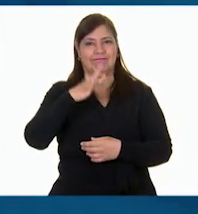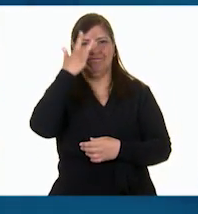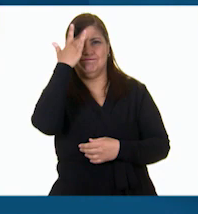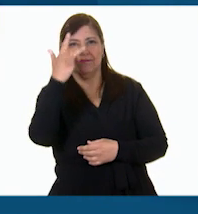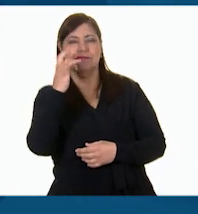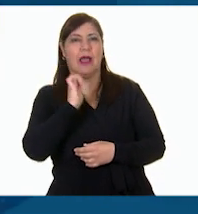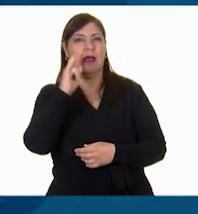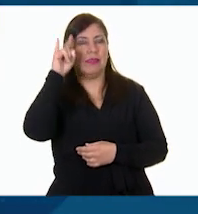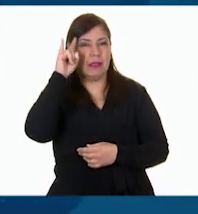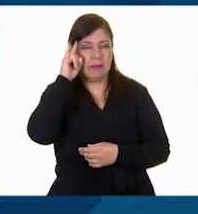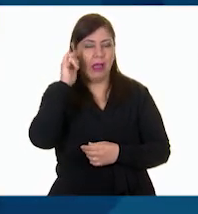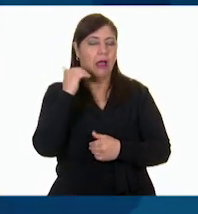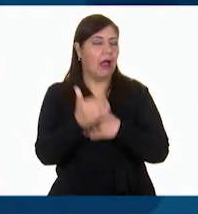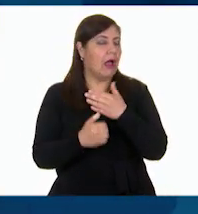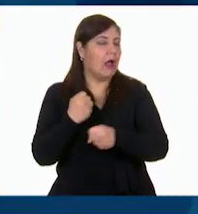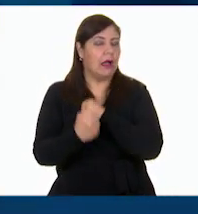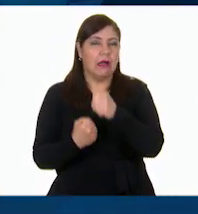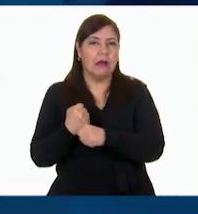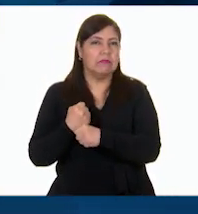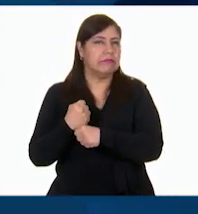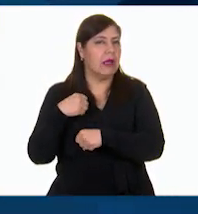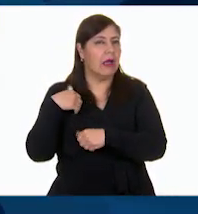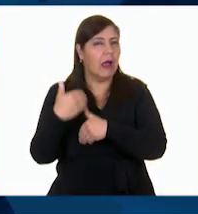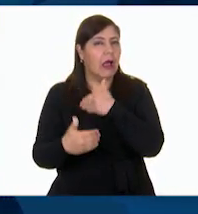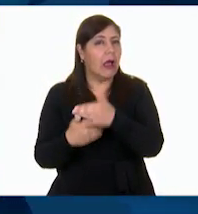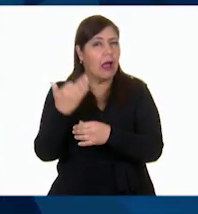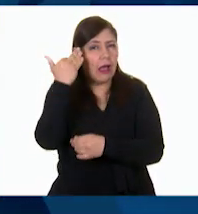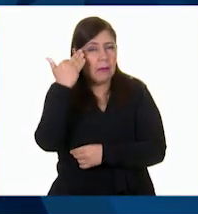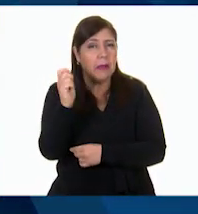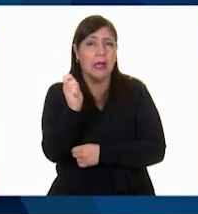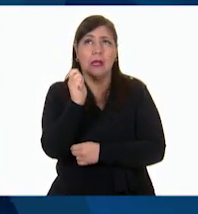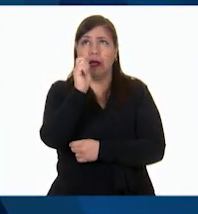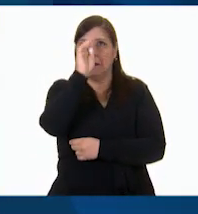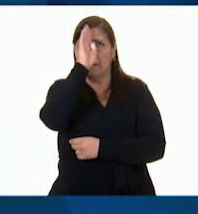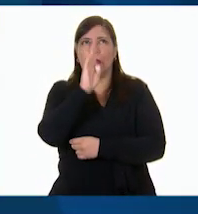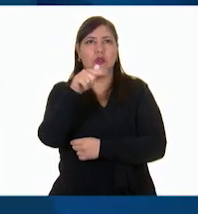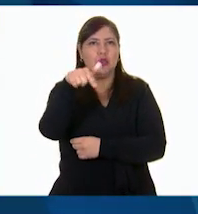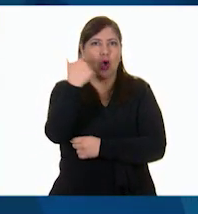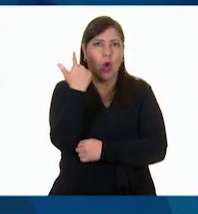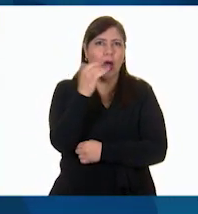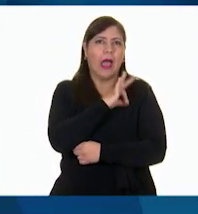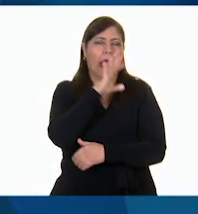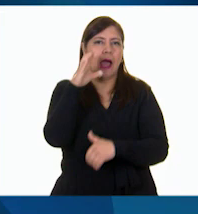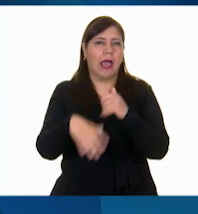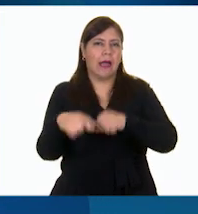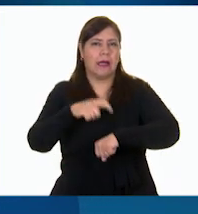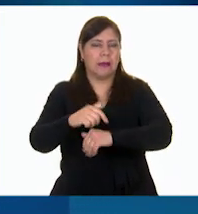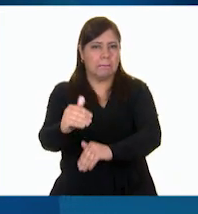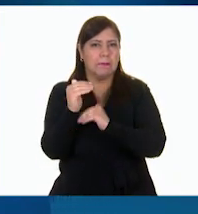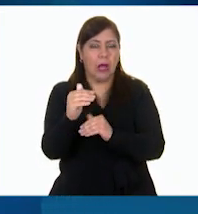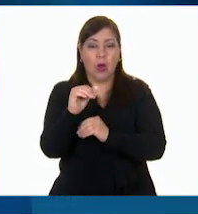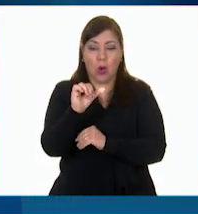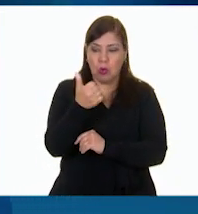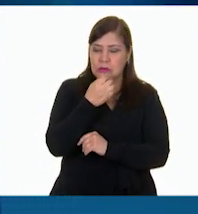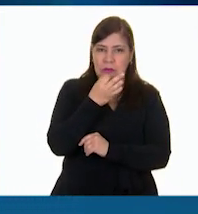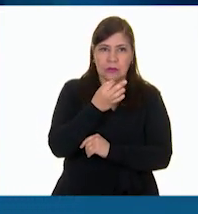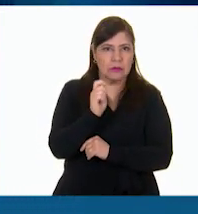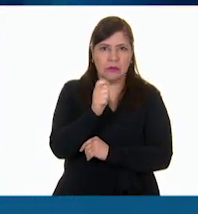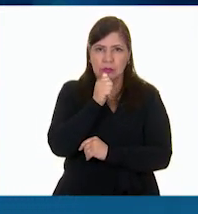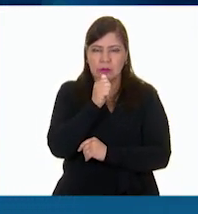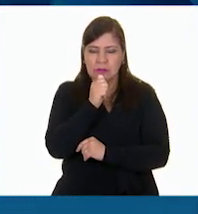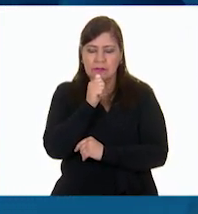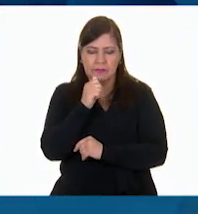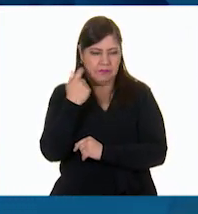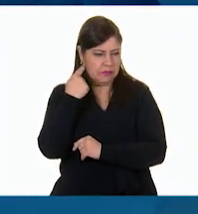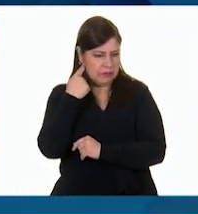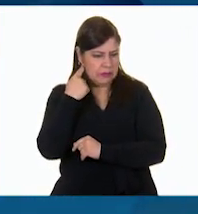habían corrido con celeridad. El plazo expiraba a medianoche. No eran todavía las 11. Fausto oyó unos pasos